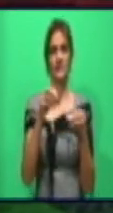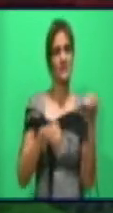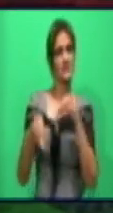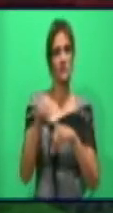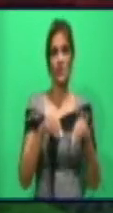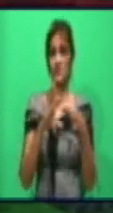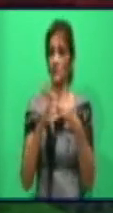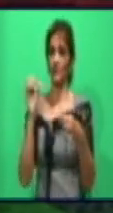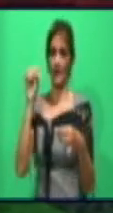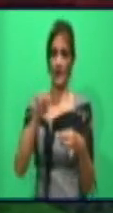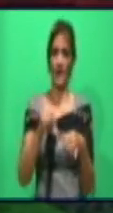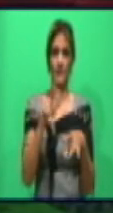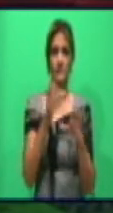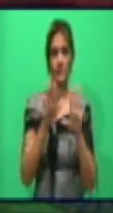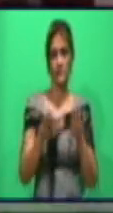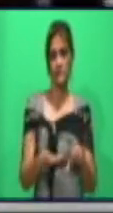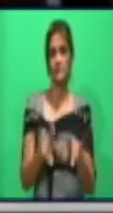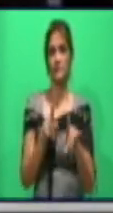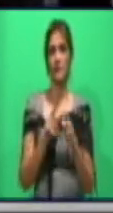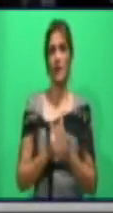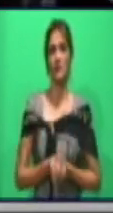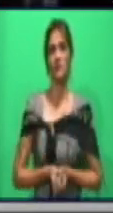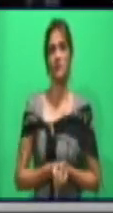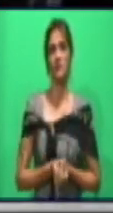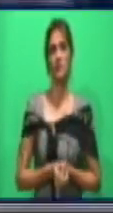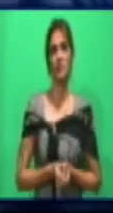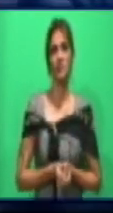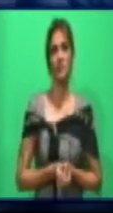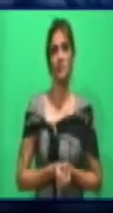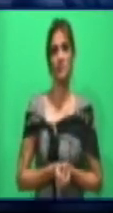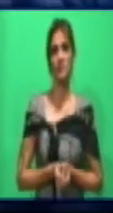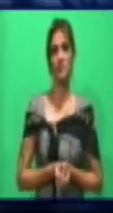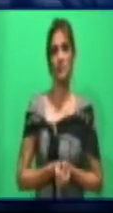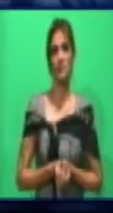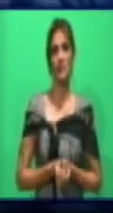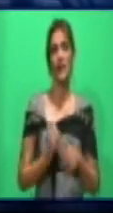vamos a hacer una pausa el coronavirus 19